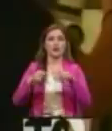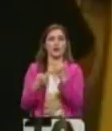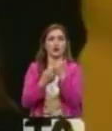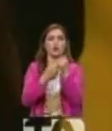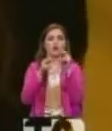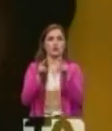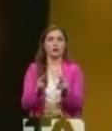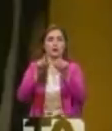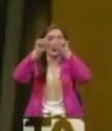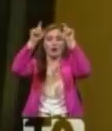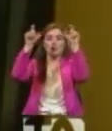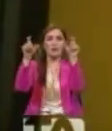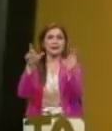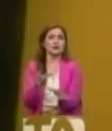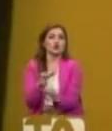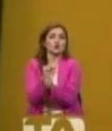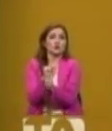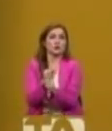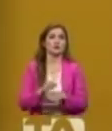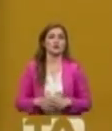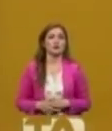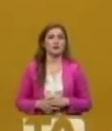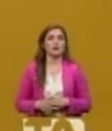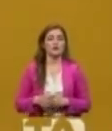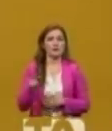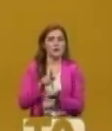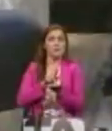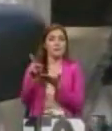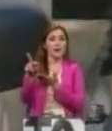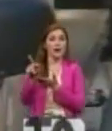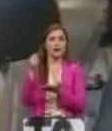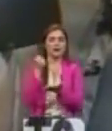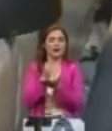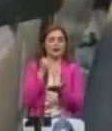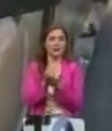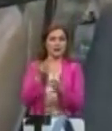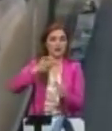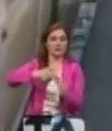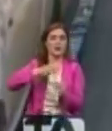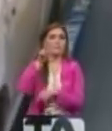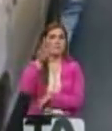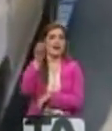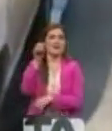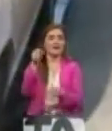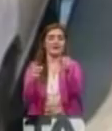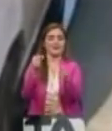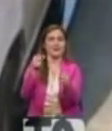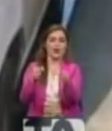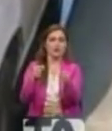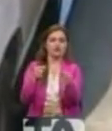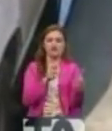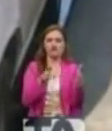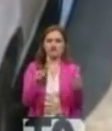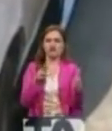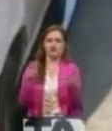recursos humanos de una empresa de seguridad. Justamente es quien paga los recibos de combustible de las 20 camionetas que cumplen